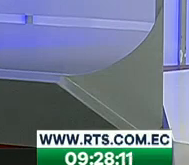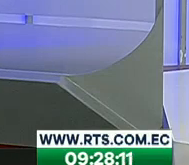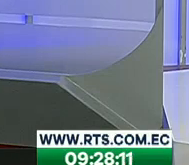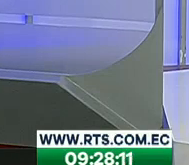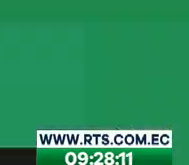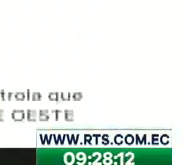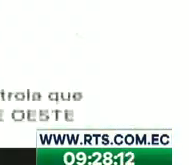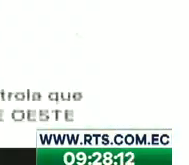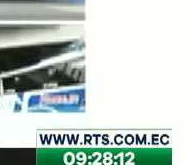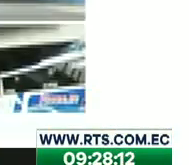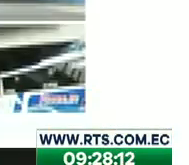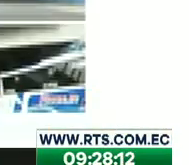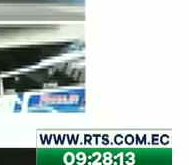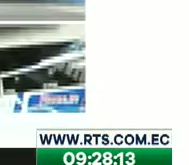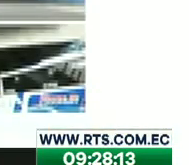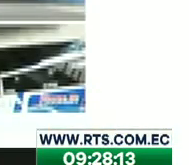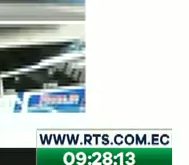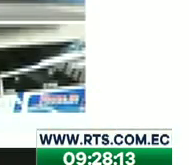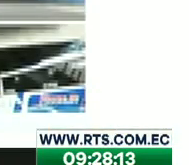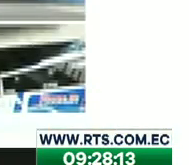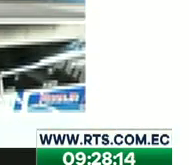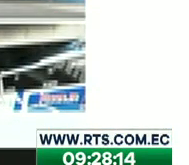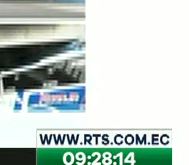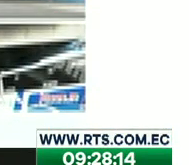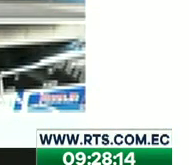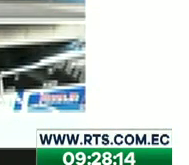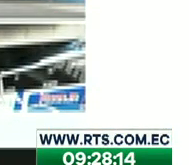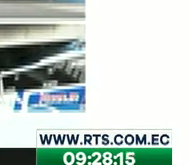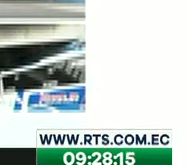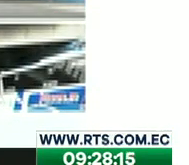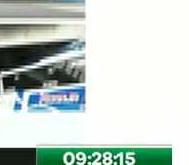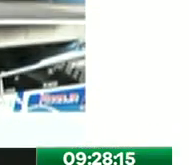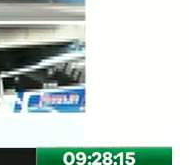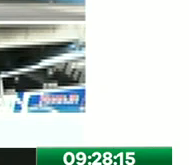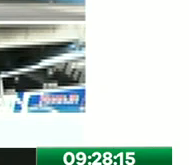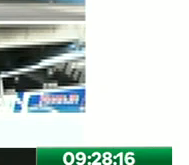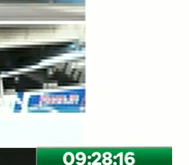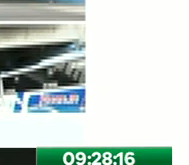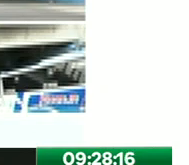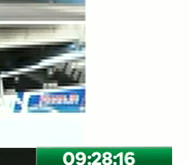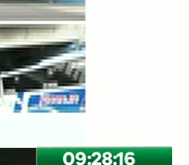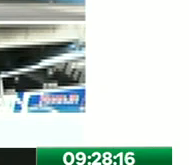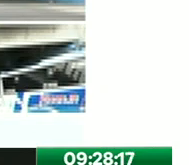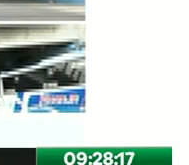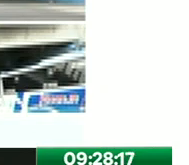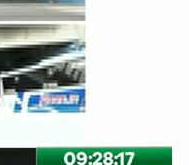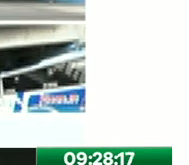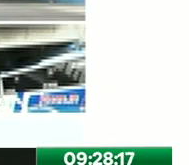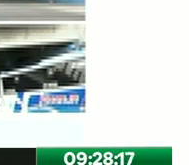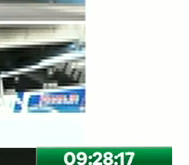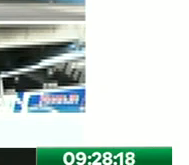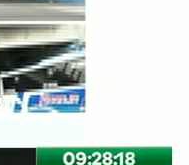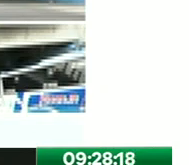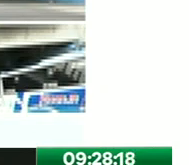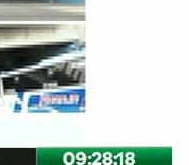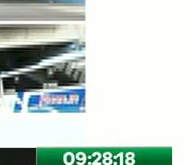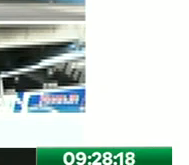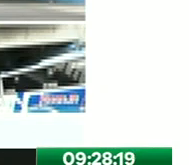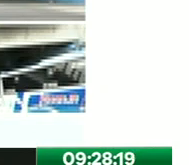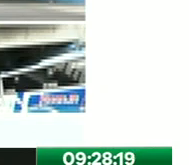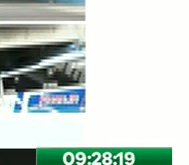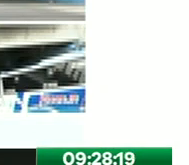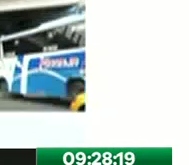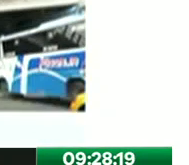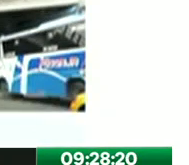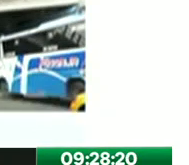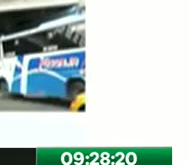redes. Y vamos de inmediato con lo que tenemos acá. Testigo 2020 dice: se necesita iluminación en este sector debajo de Puente